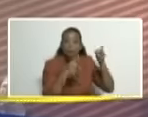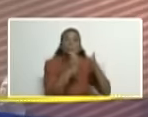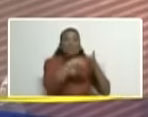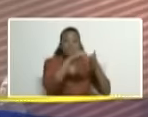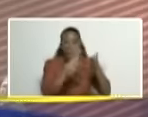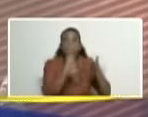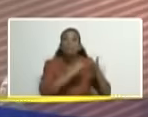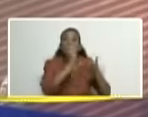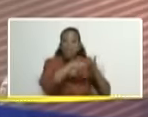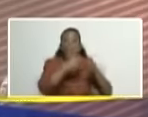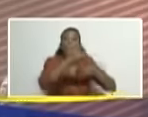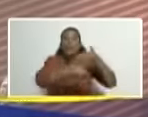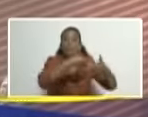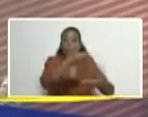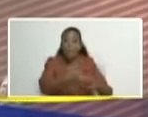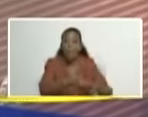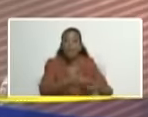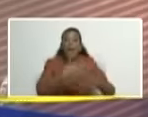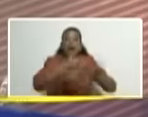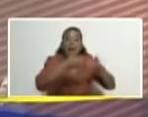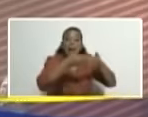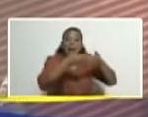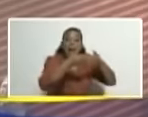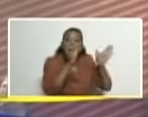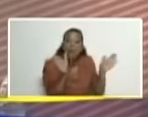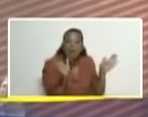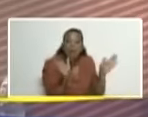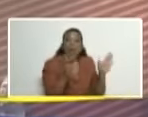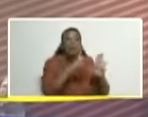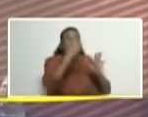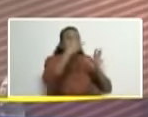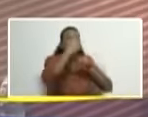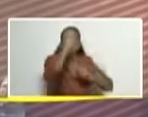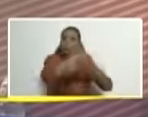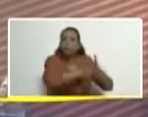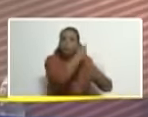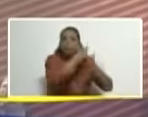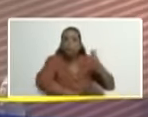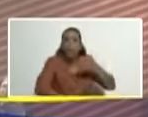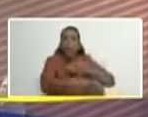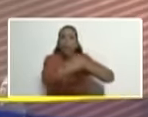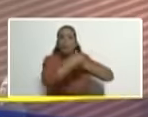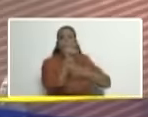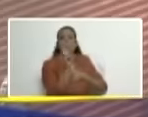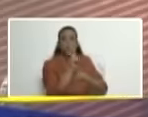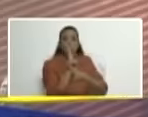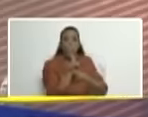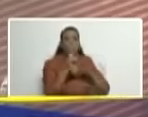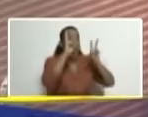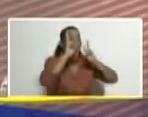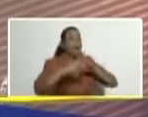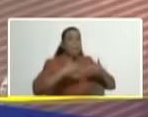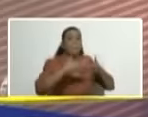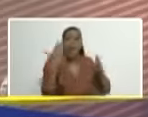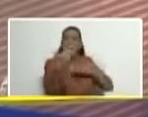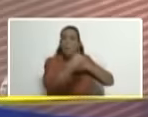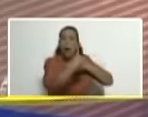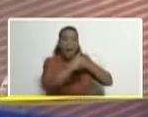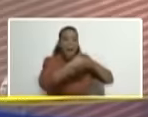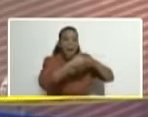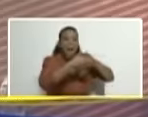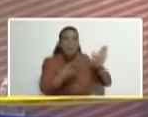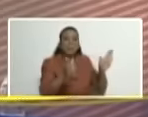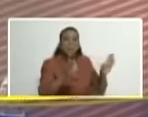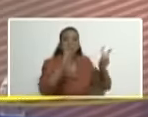era proceder al levantamiento de todas las sanciones contra Venezuela, todas las sanciones criminales contra